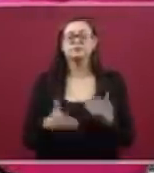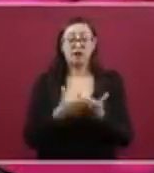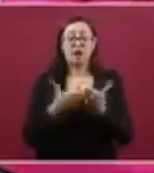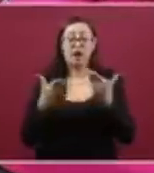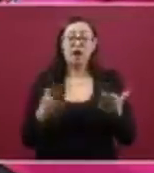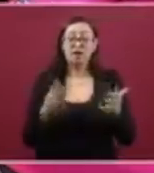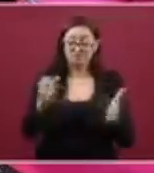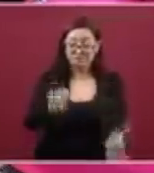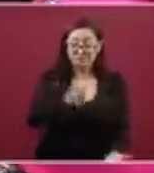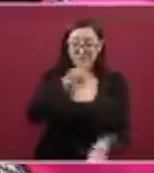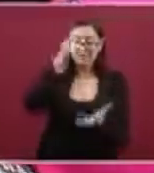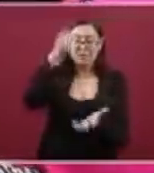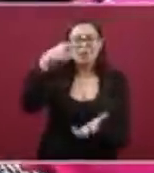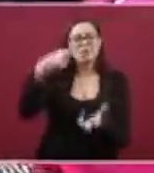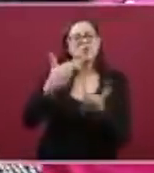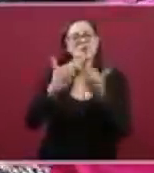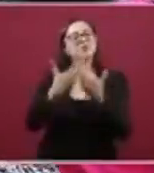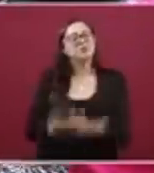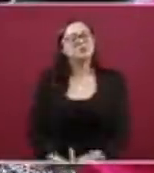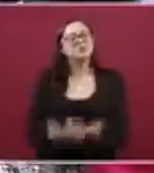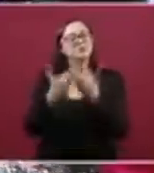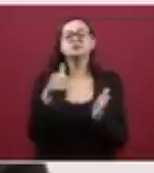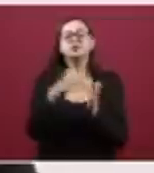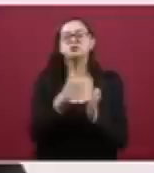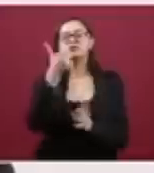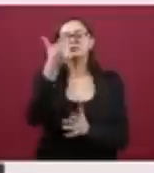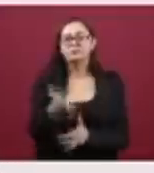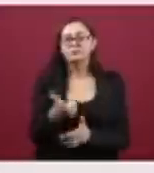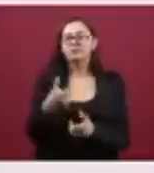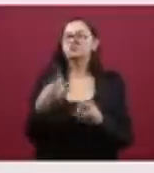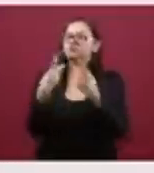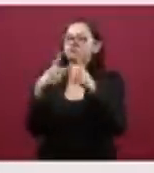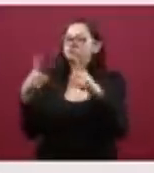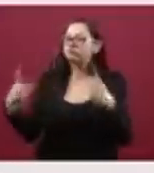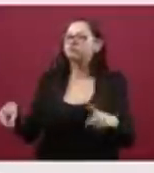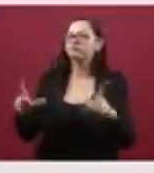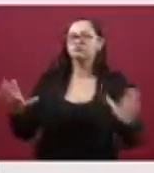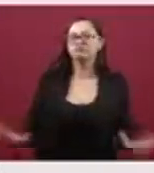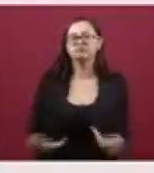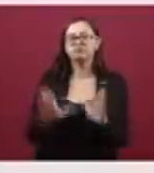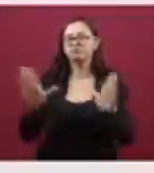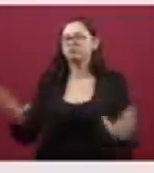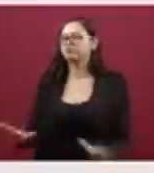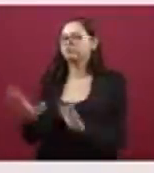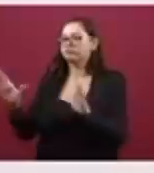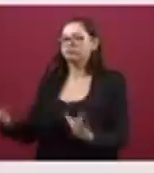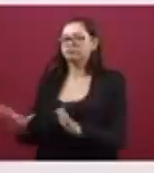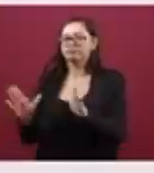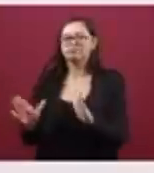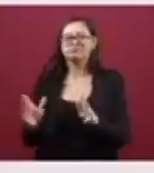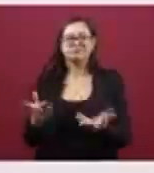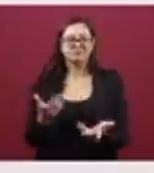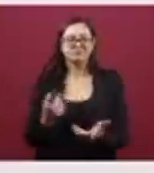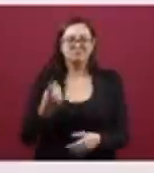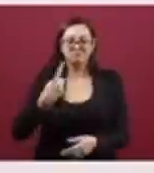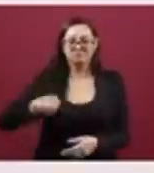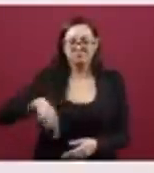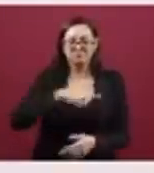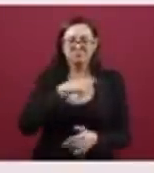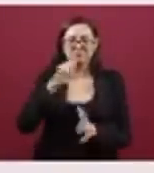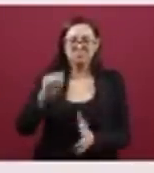nos va a rendir mucho más, así pues, dispondremos de una bolsa